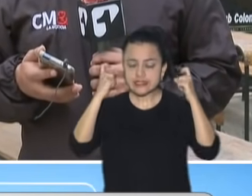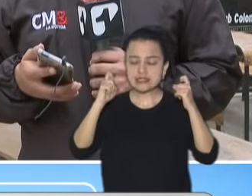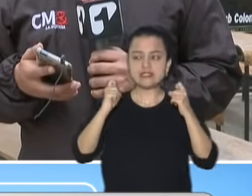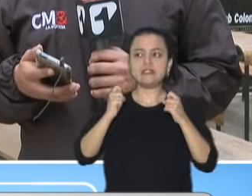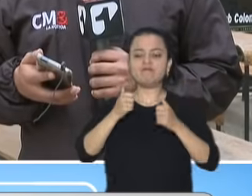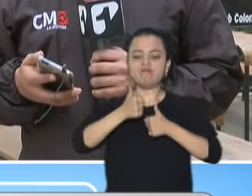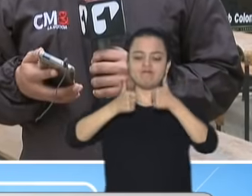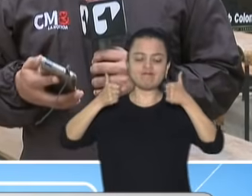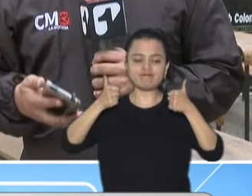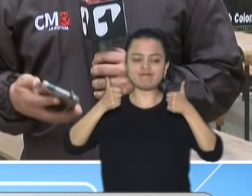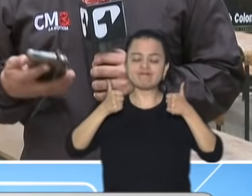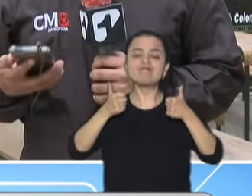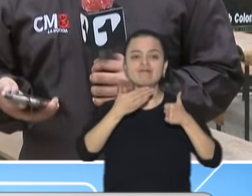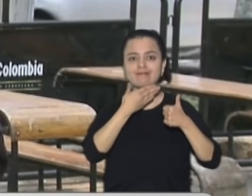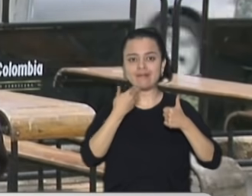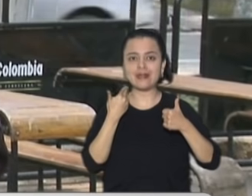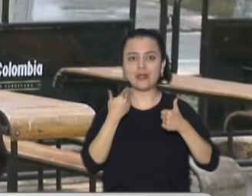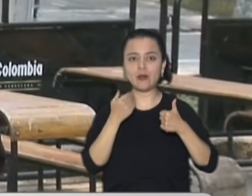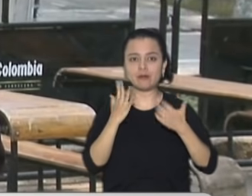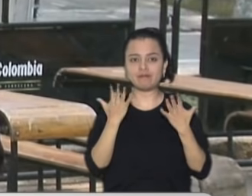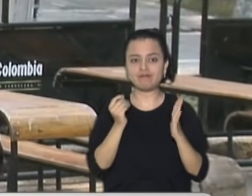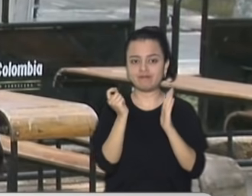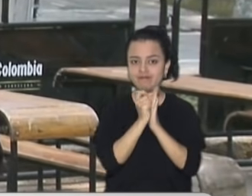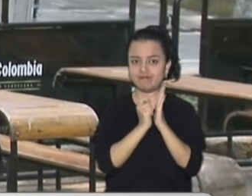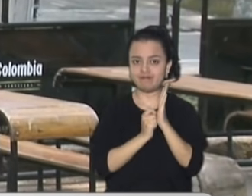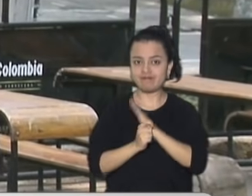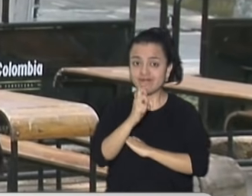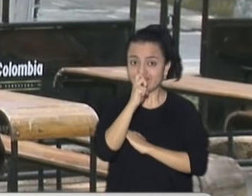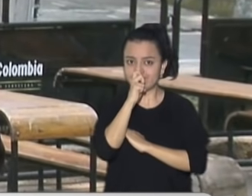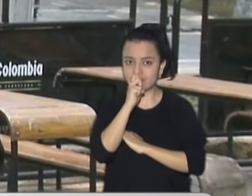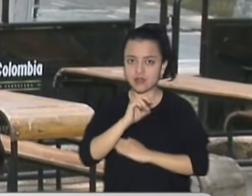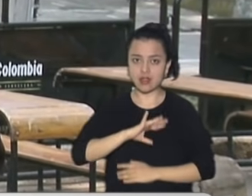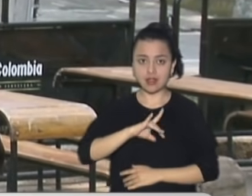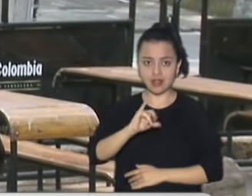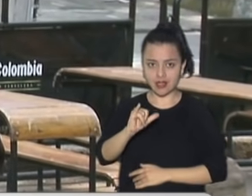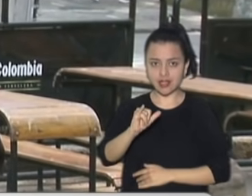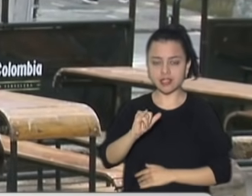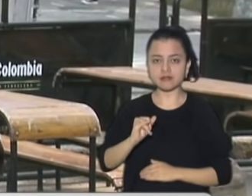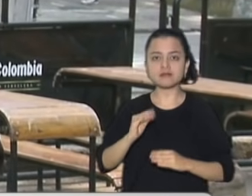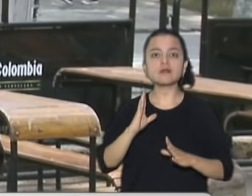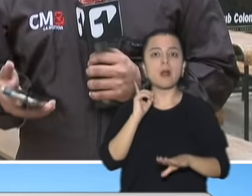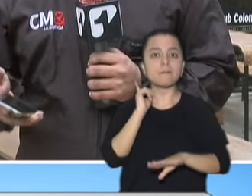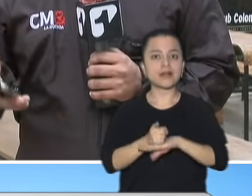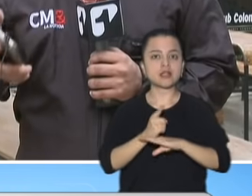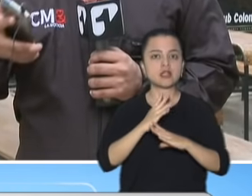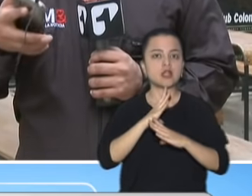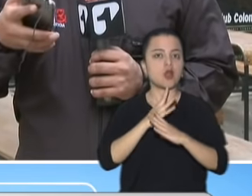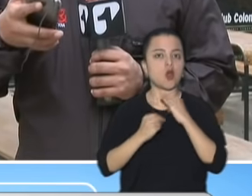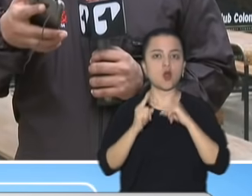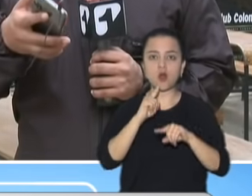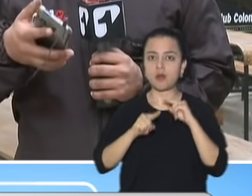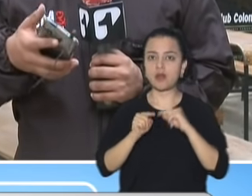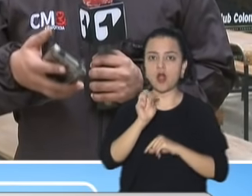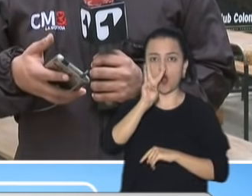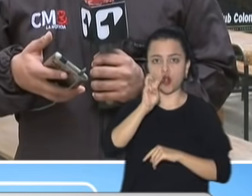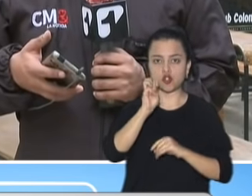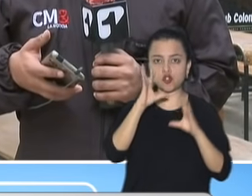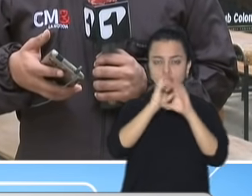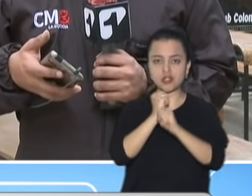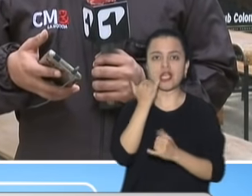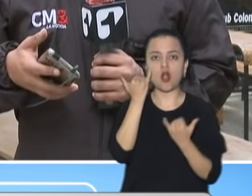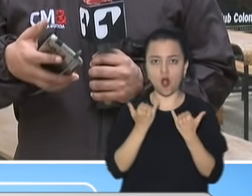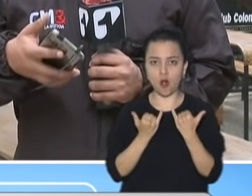han decretado algunas medidas especiales. Por ejemplo, en Cali, el toque de queda iniciará a las 8 de la noche del día de